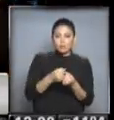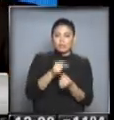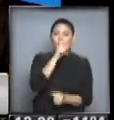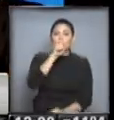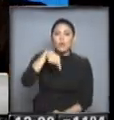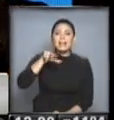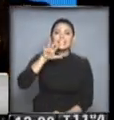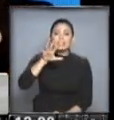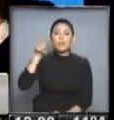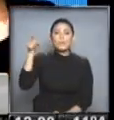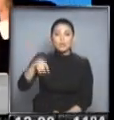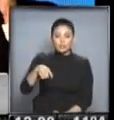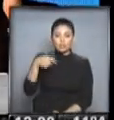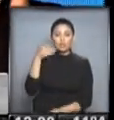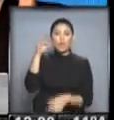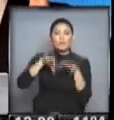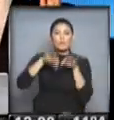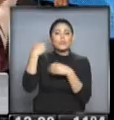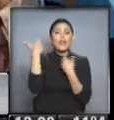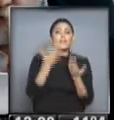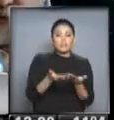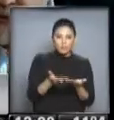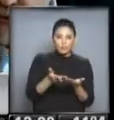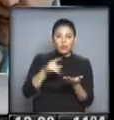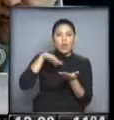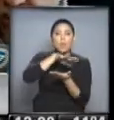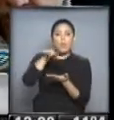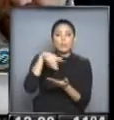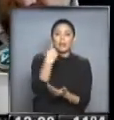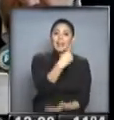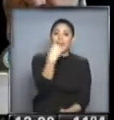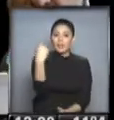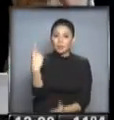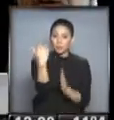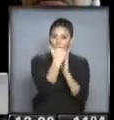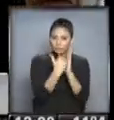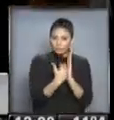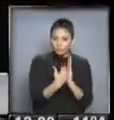al 1,5% de los votos válidos en el distrito para cada categoría.